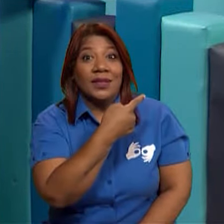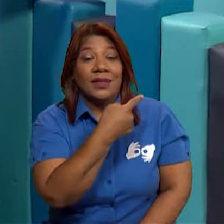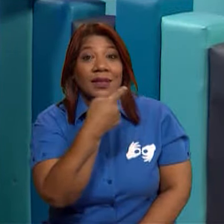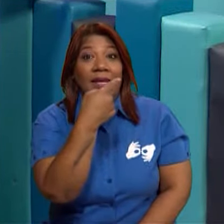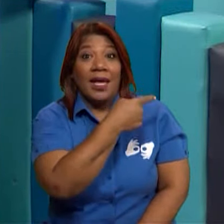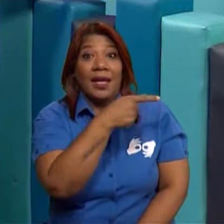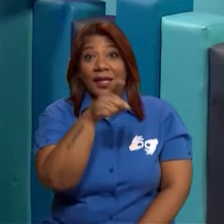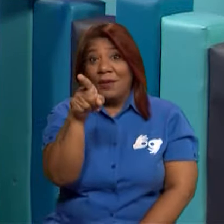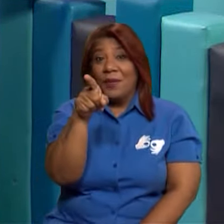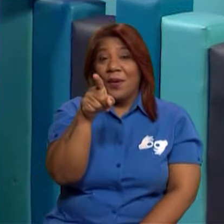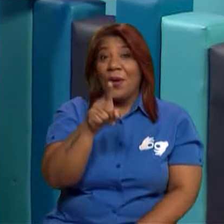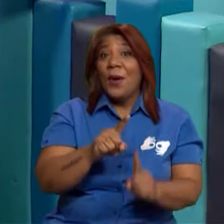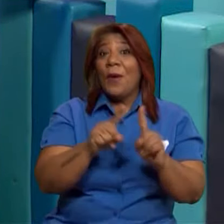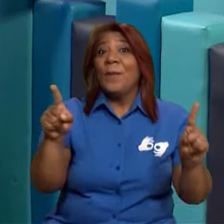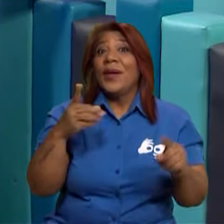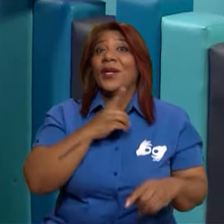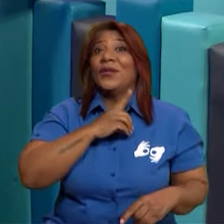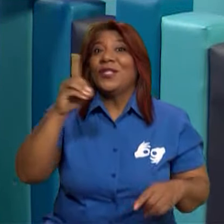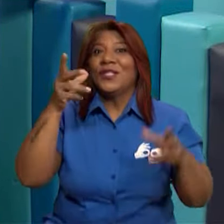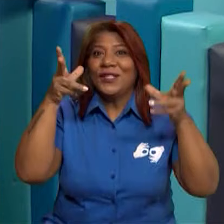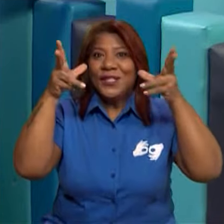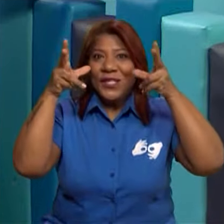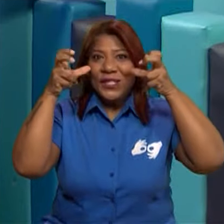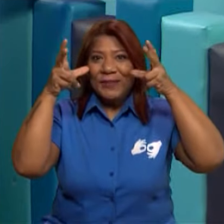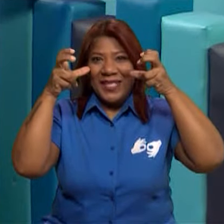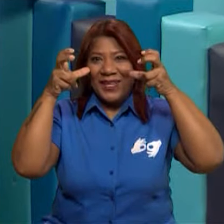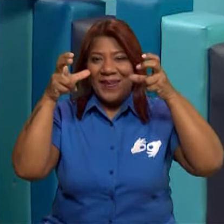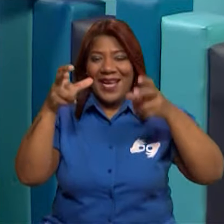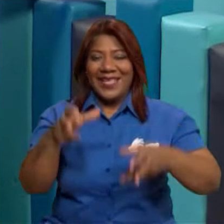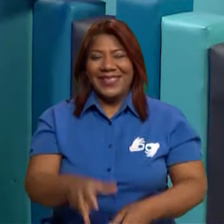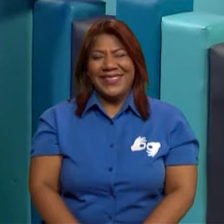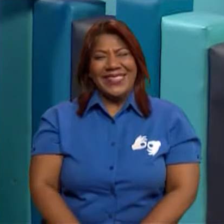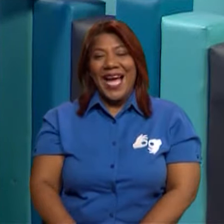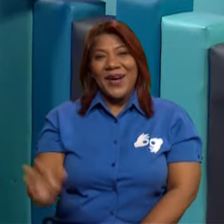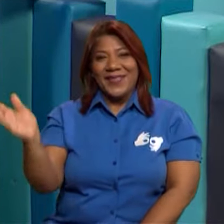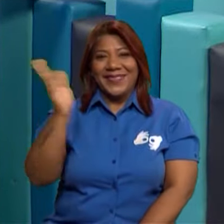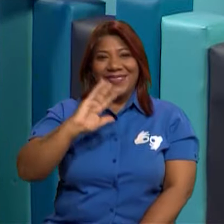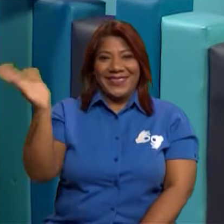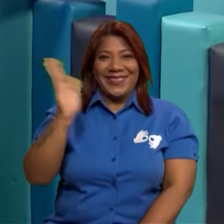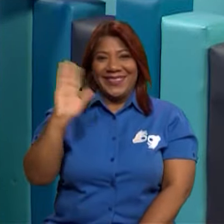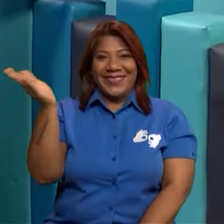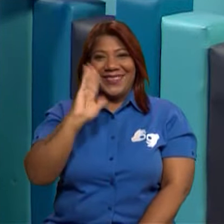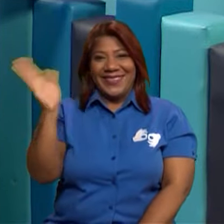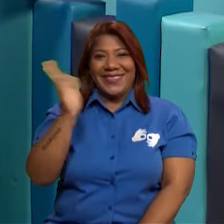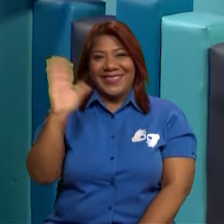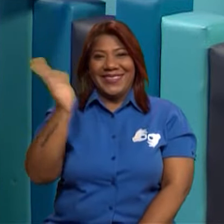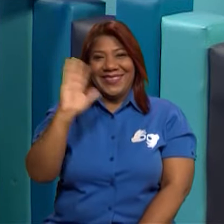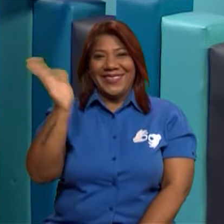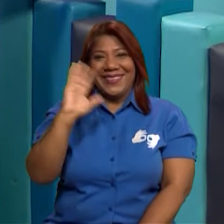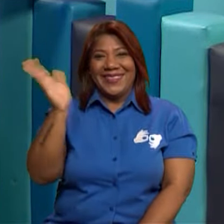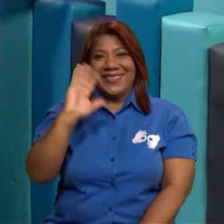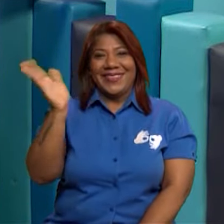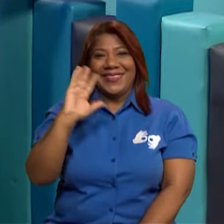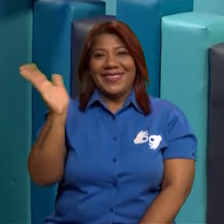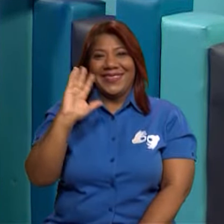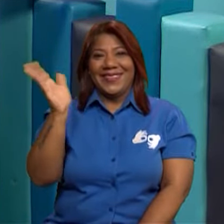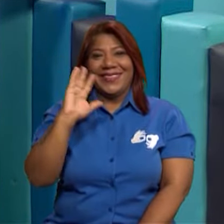ves, yo te veo, pero Dios nos observa. Chao, mis queridos amiguitos. Chao.